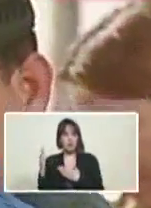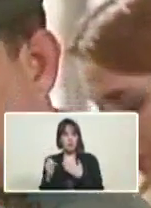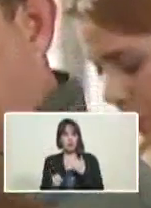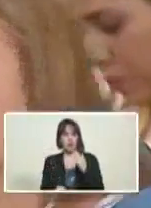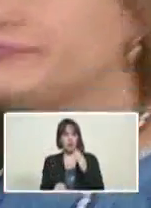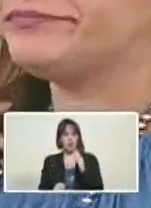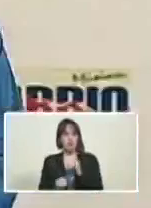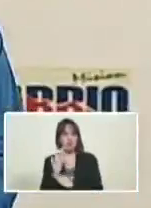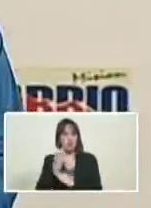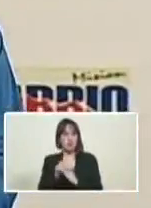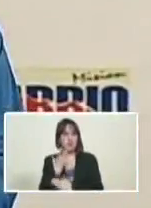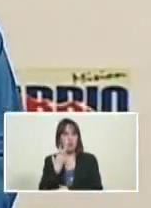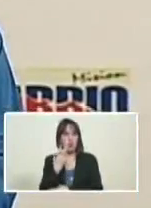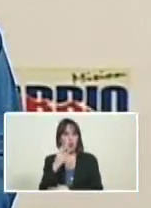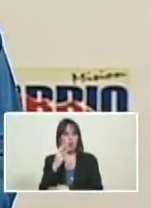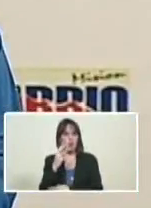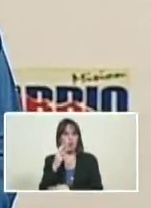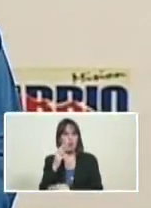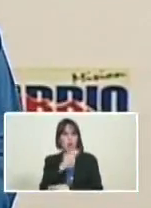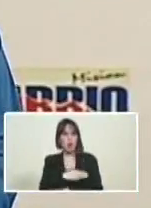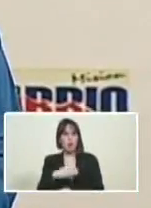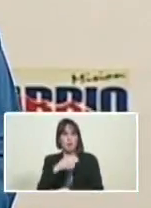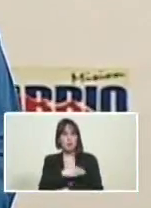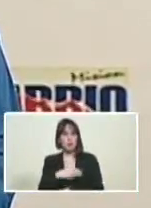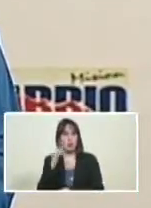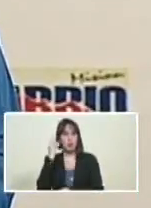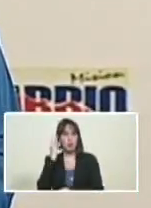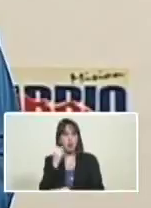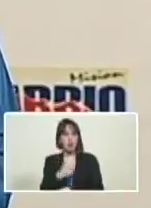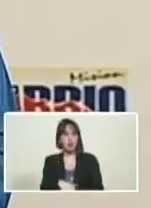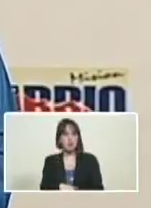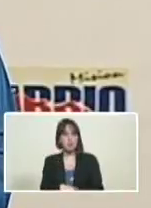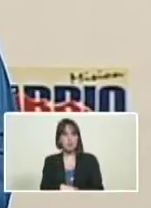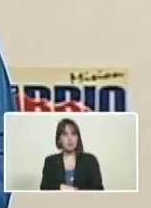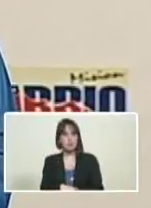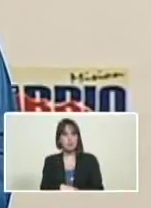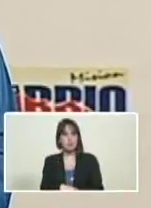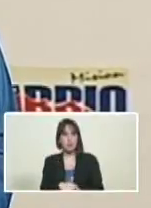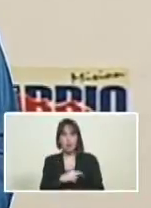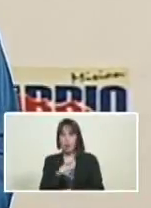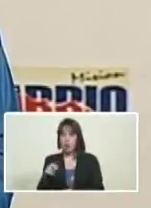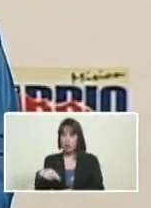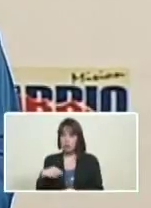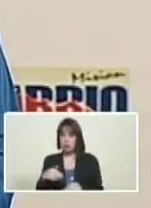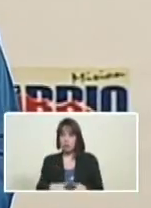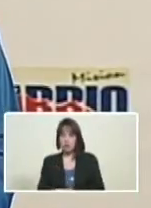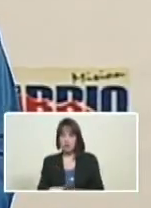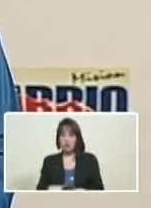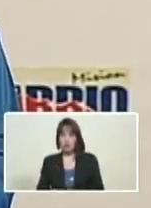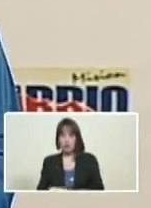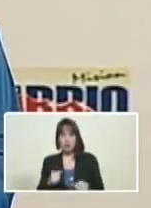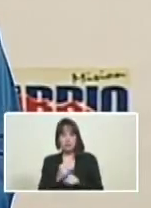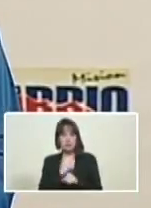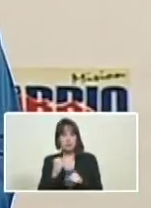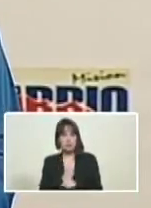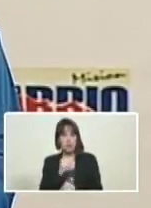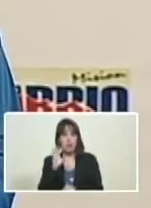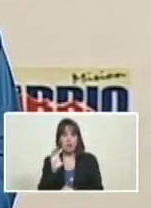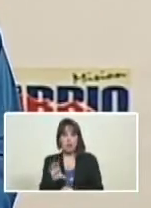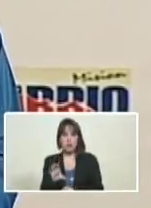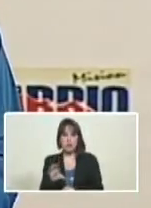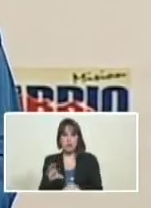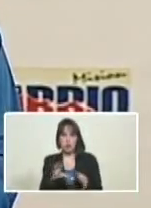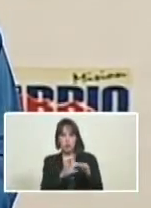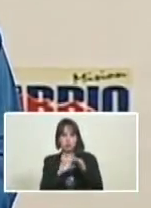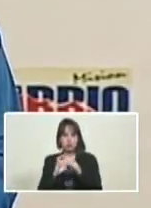compañera María Rosa Jiménez. Nosotros estamos haciendo un gran trabajo en el país con la gran